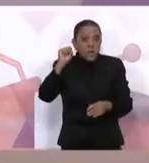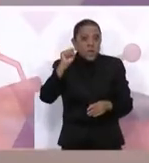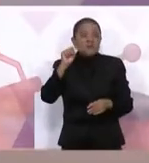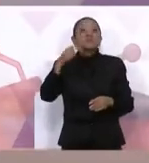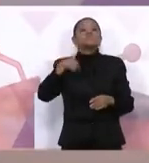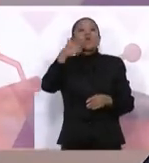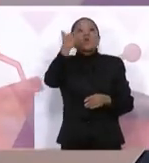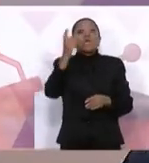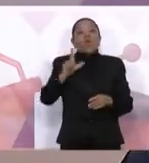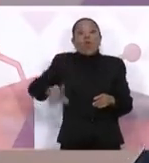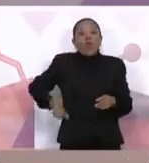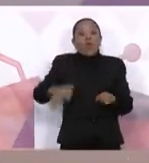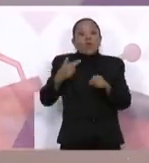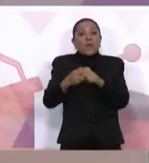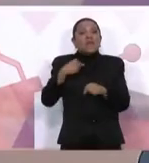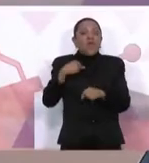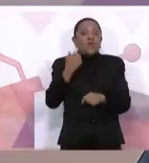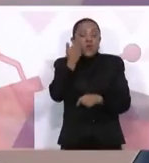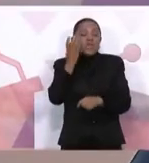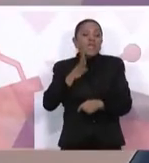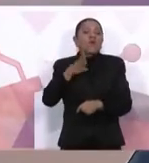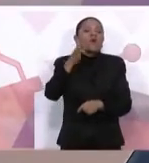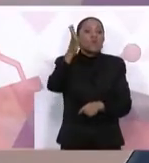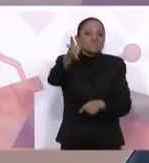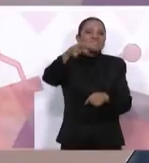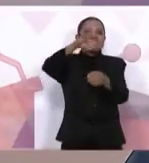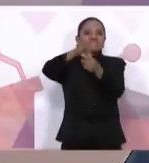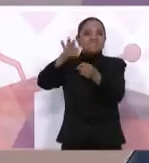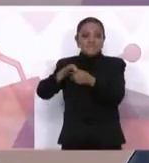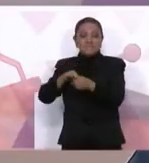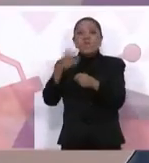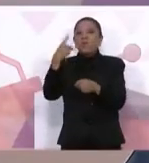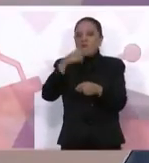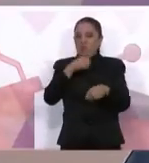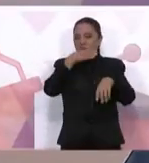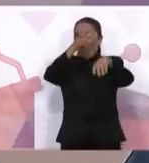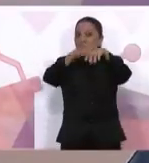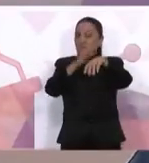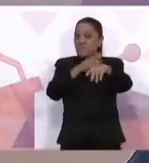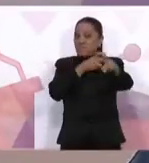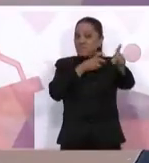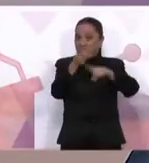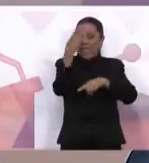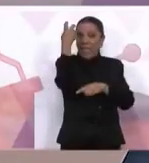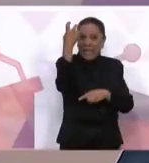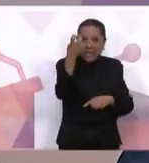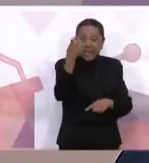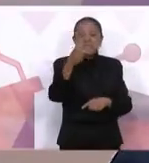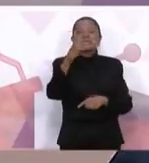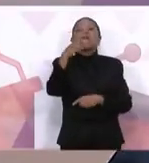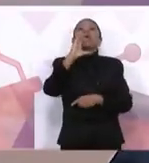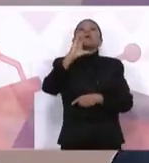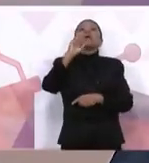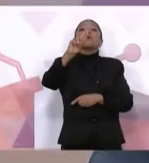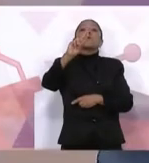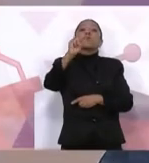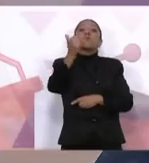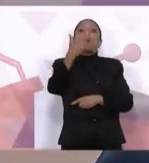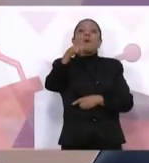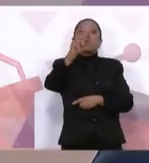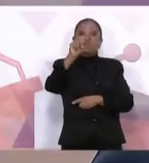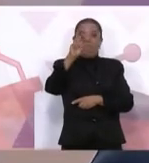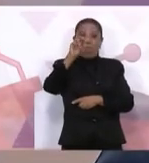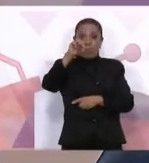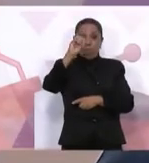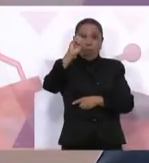inicio este esta noticia falsa que quiere descarrilar una candidatura y no se va a lograr quiero decir que soy un